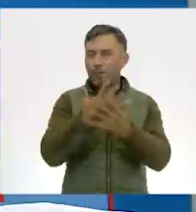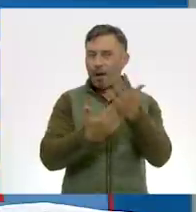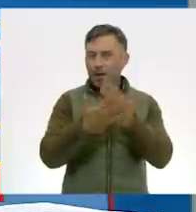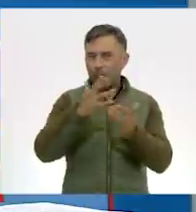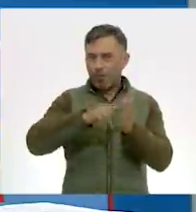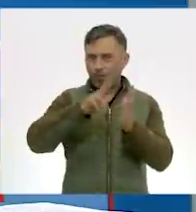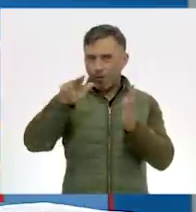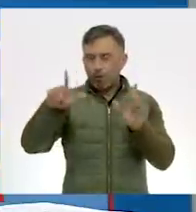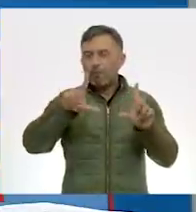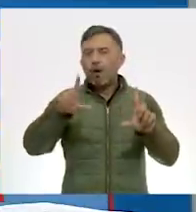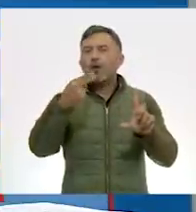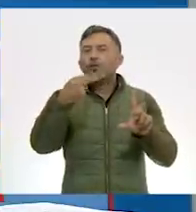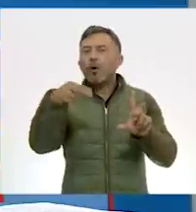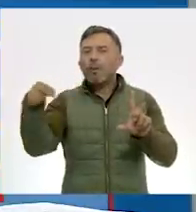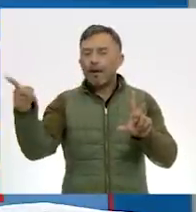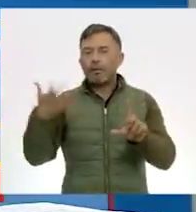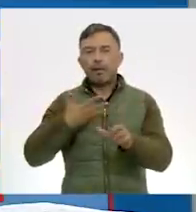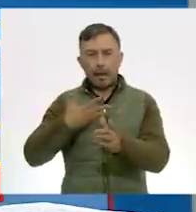a ver algunas